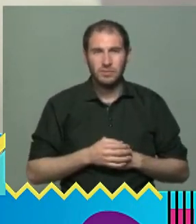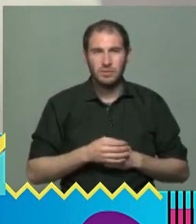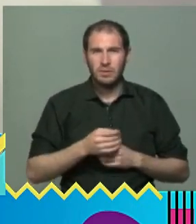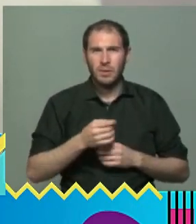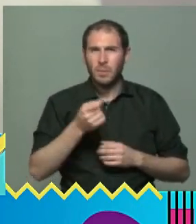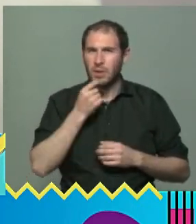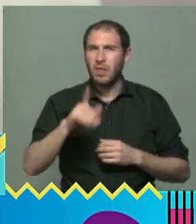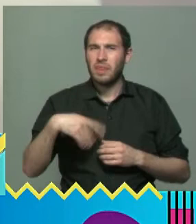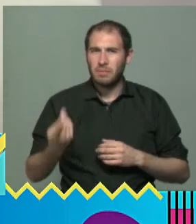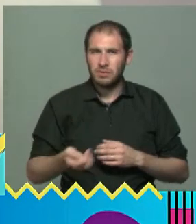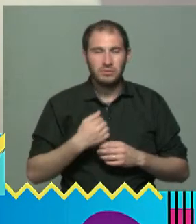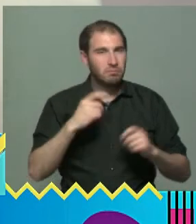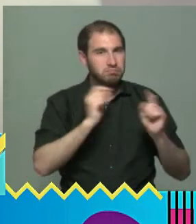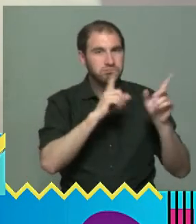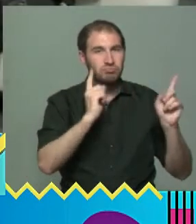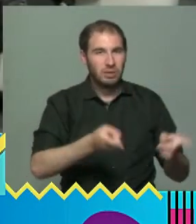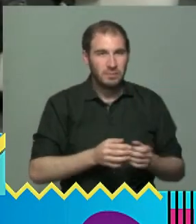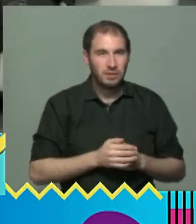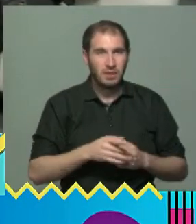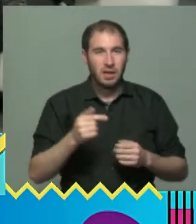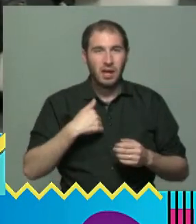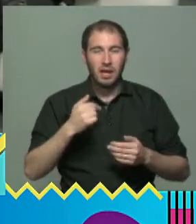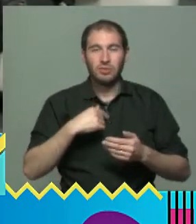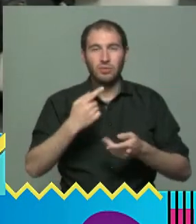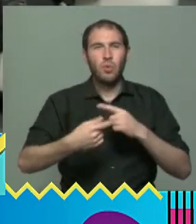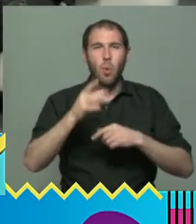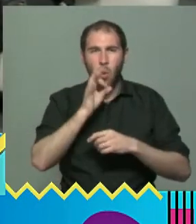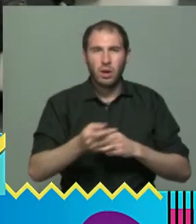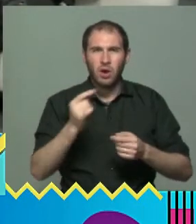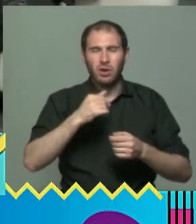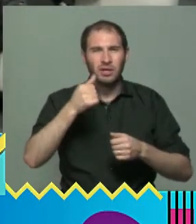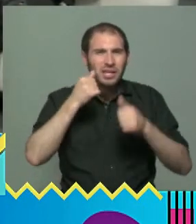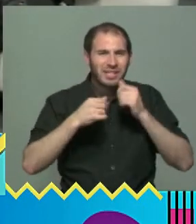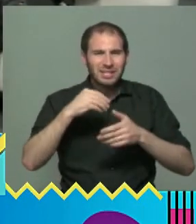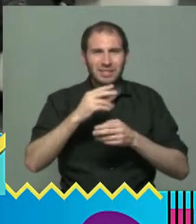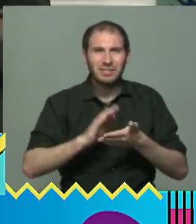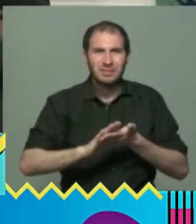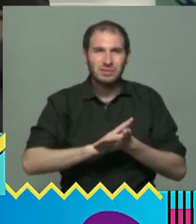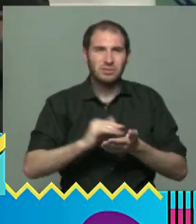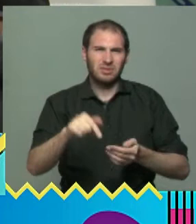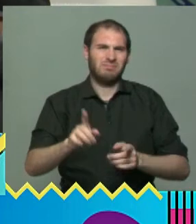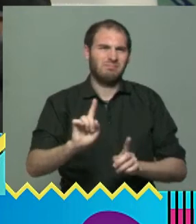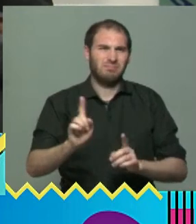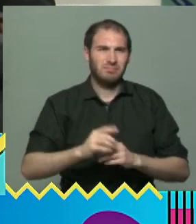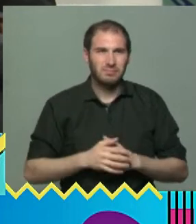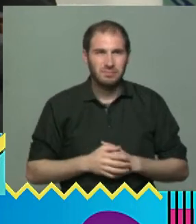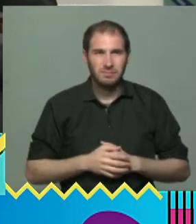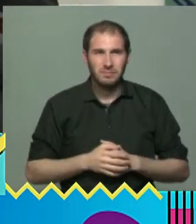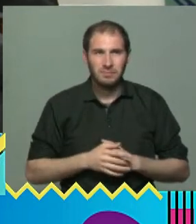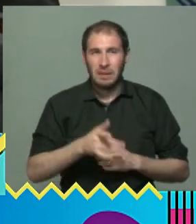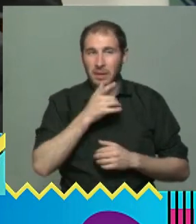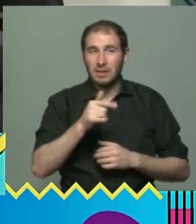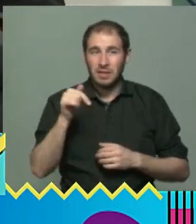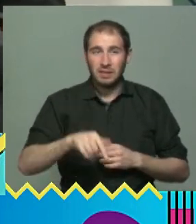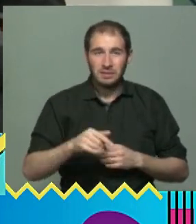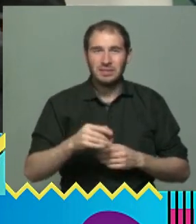bueno, después, porque a mí también me llamó la atención esto de no se vuelve nunca o es un trauma irreparable. Yo no considero que sea así realmente. Creo que